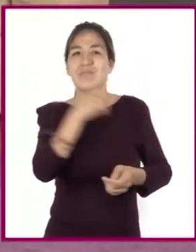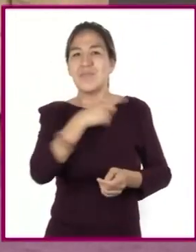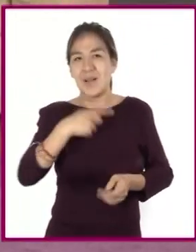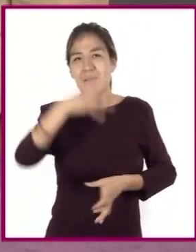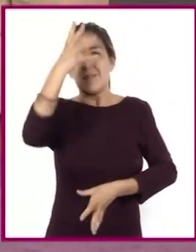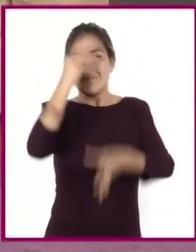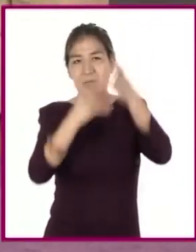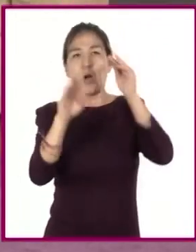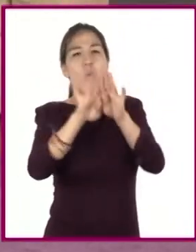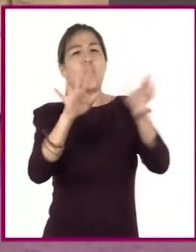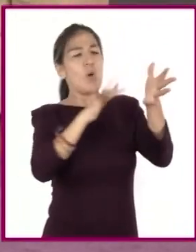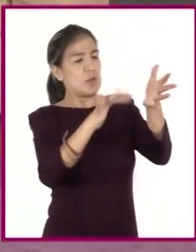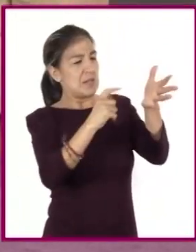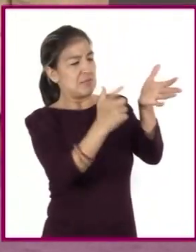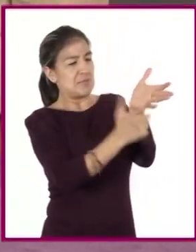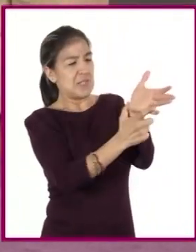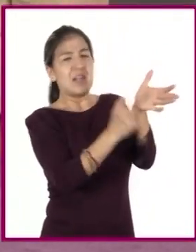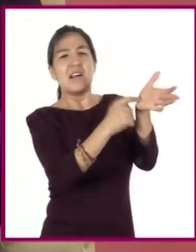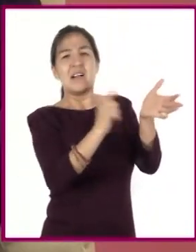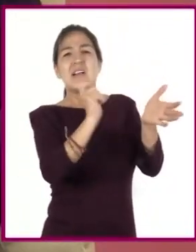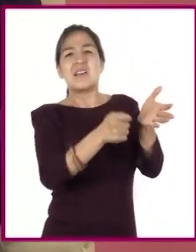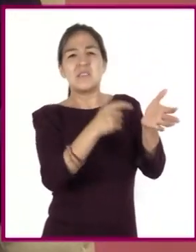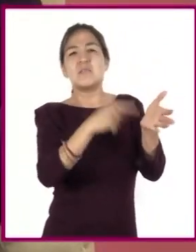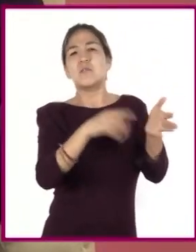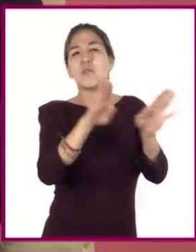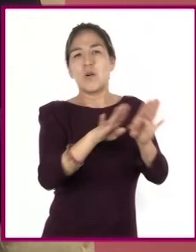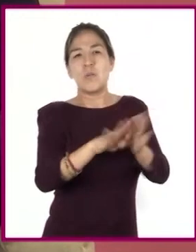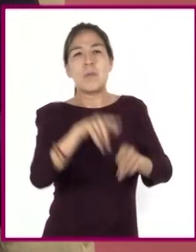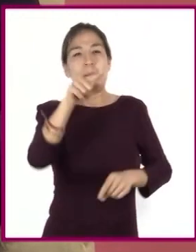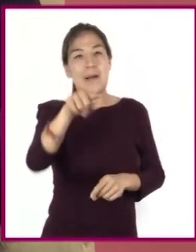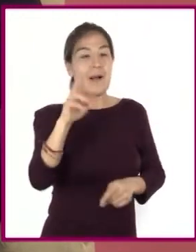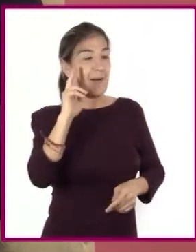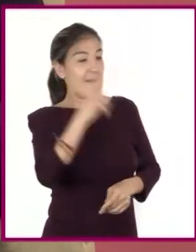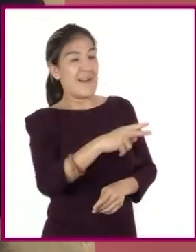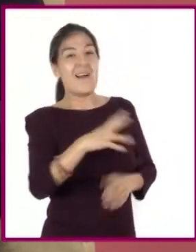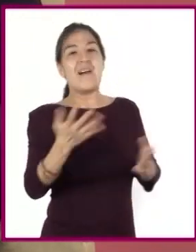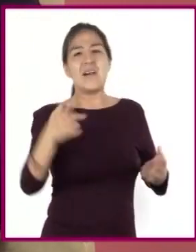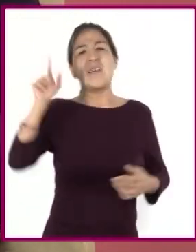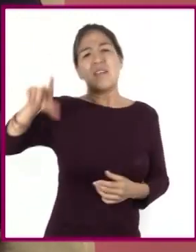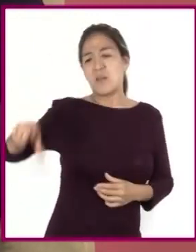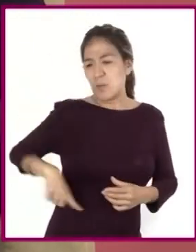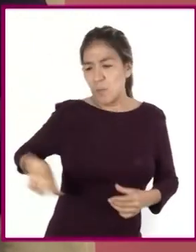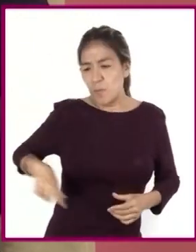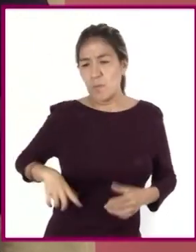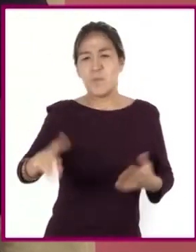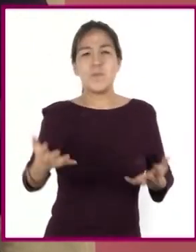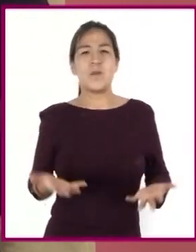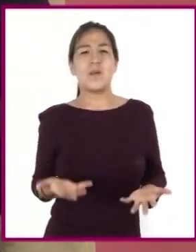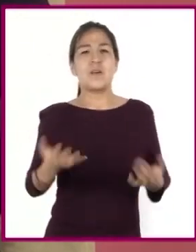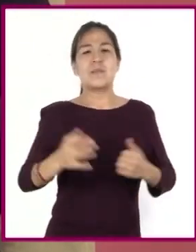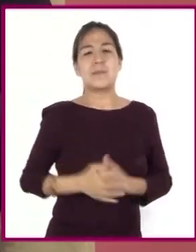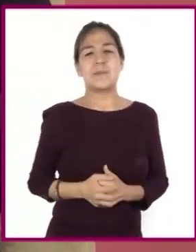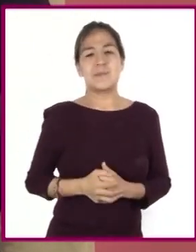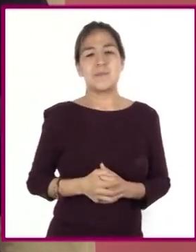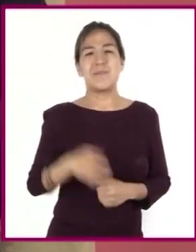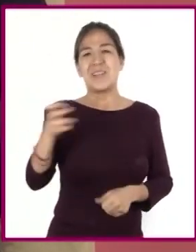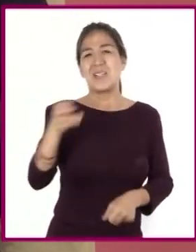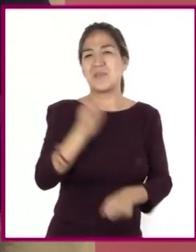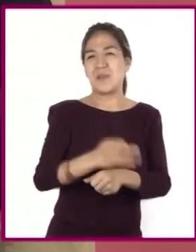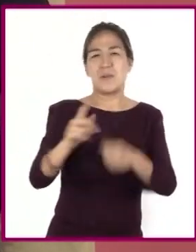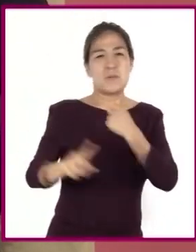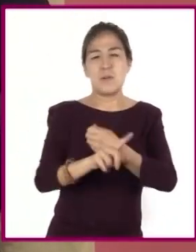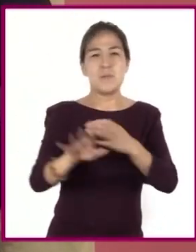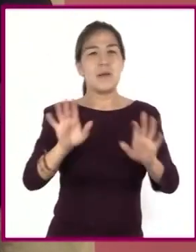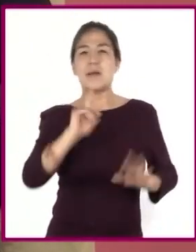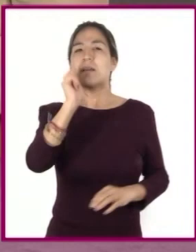que lo más importante no es las acciones que se puedan generar desde el gobierno o desde este tipo de situaciones, sino que cada